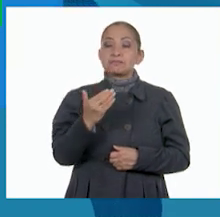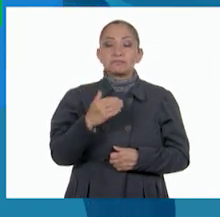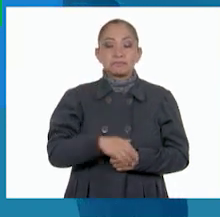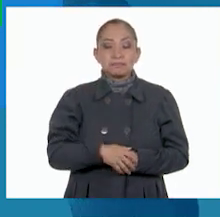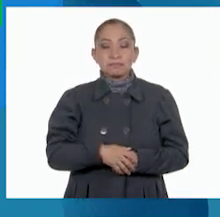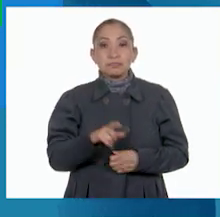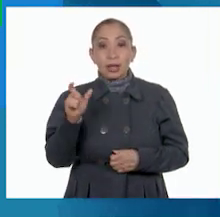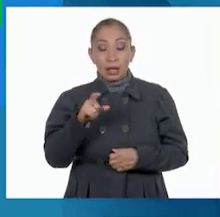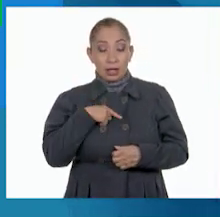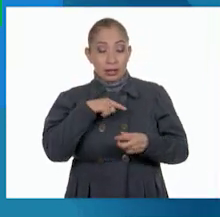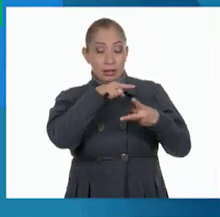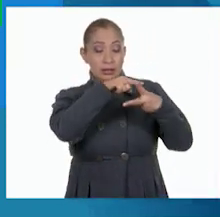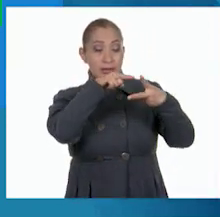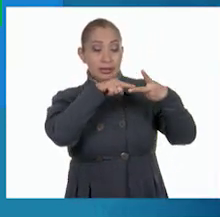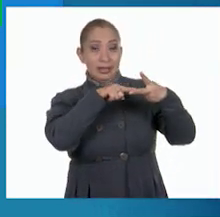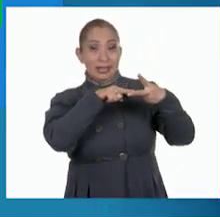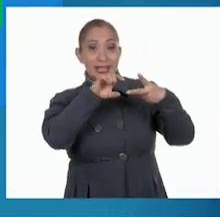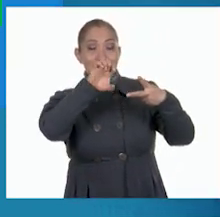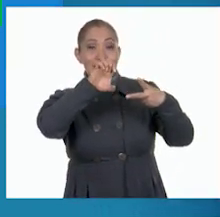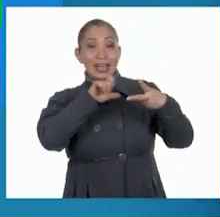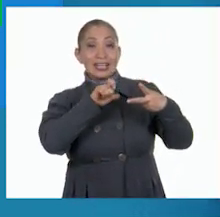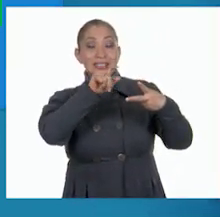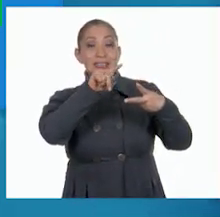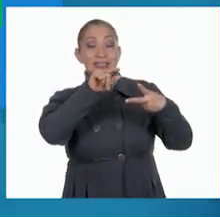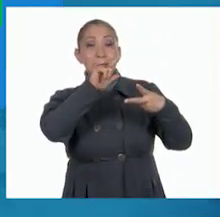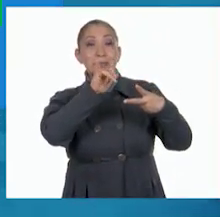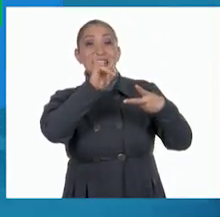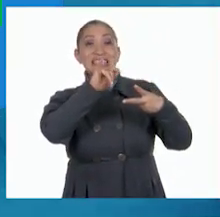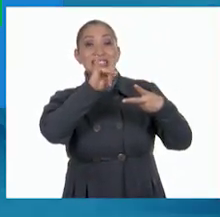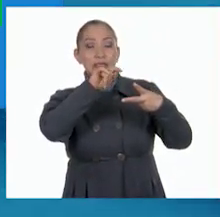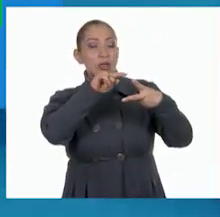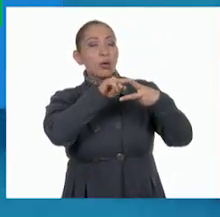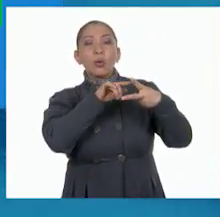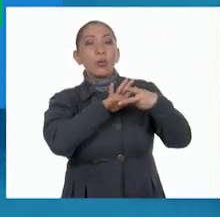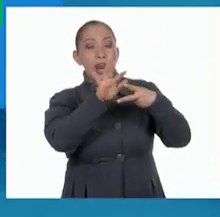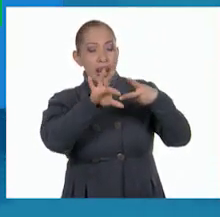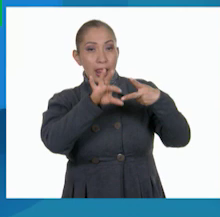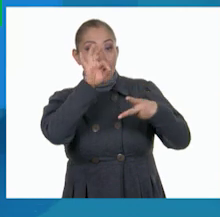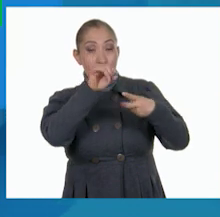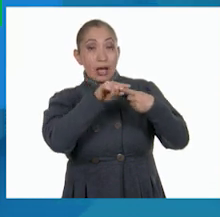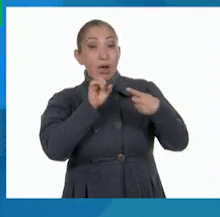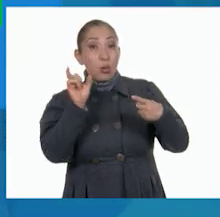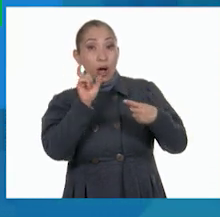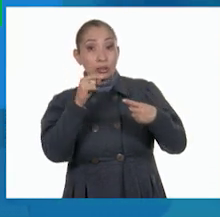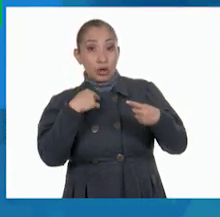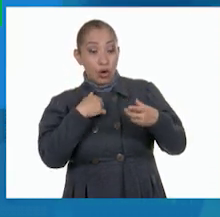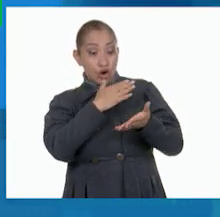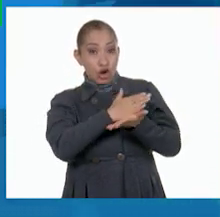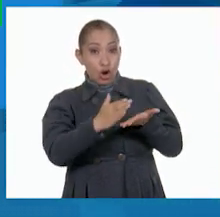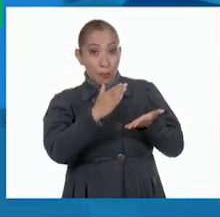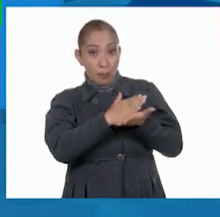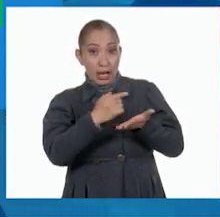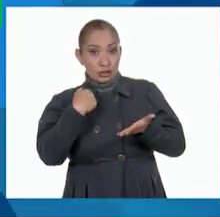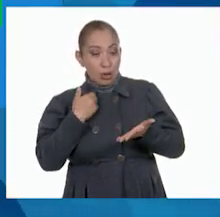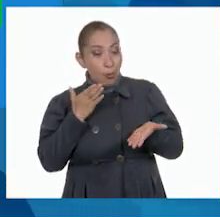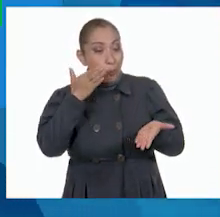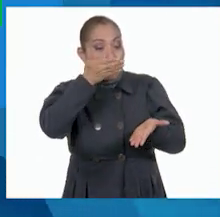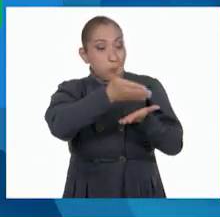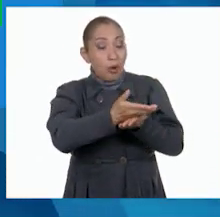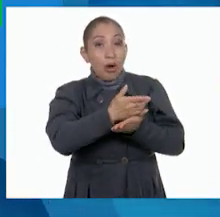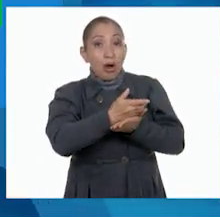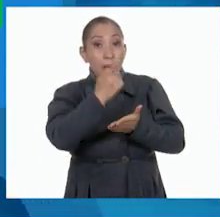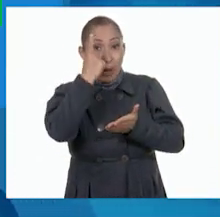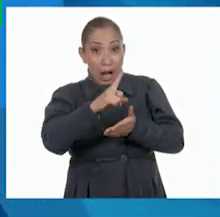Pues el mensaje explícito uh-huh. es que pues nos acercamos al nopal pues no